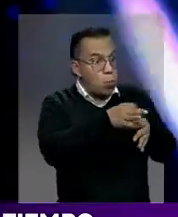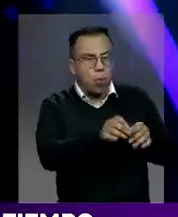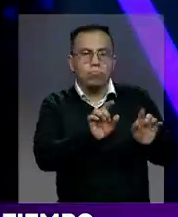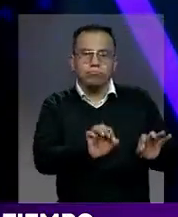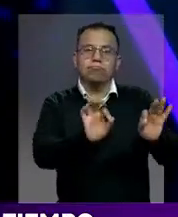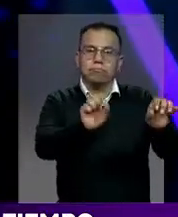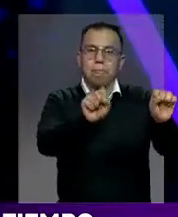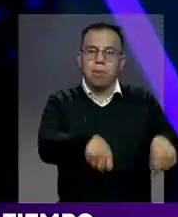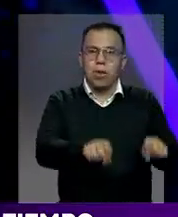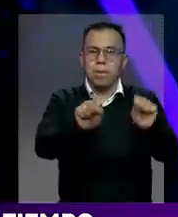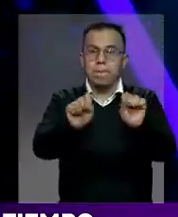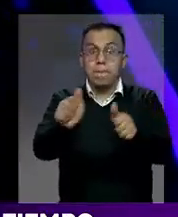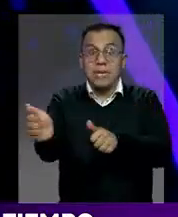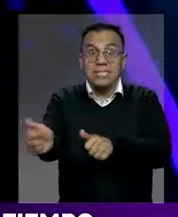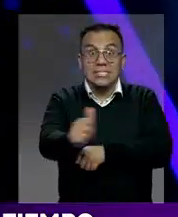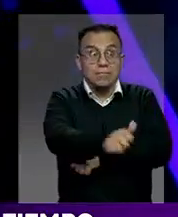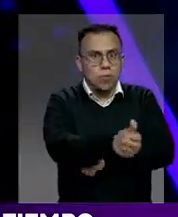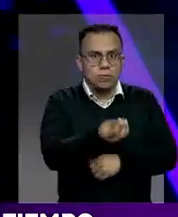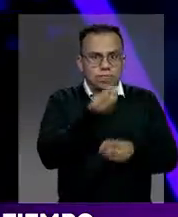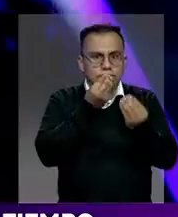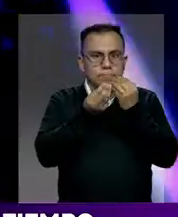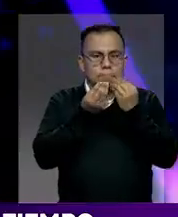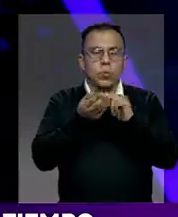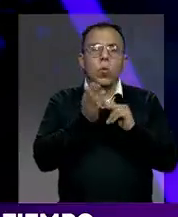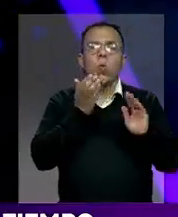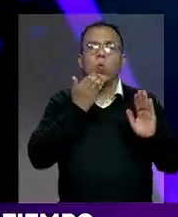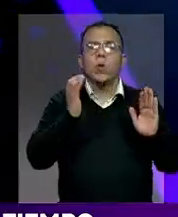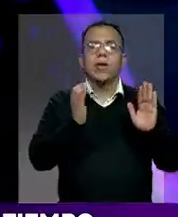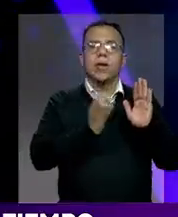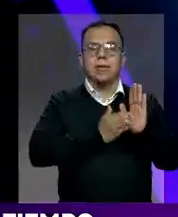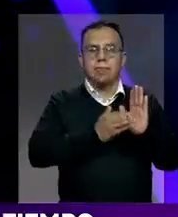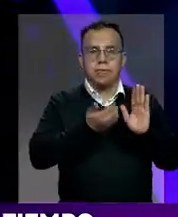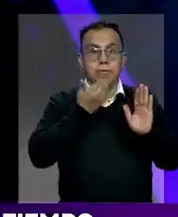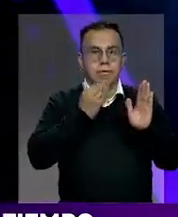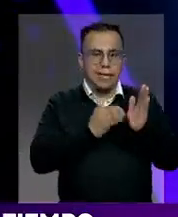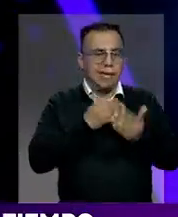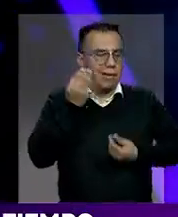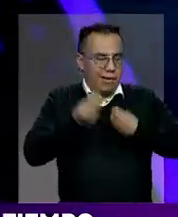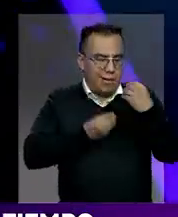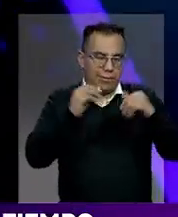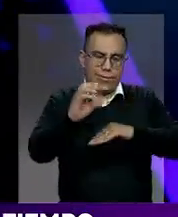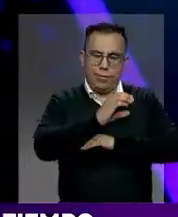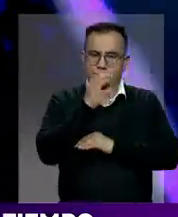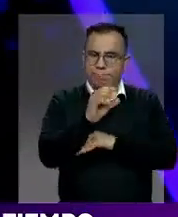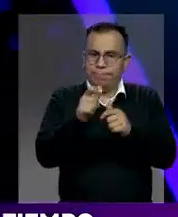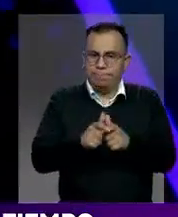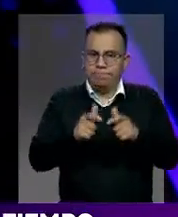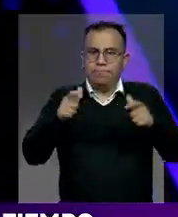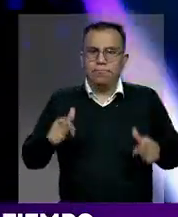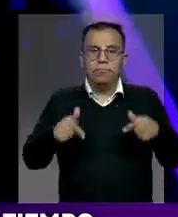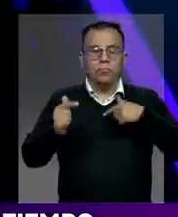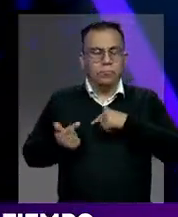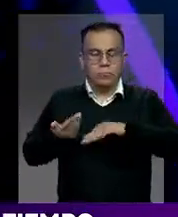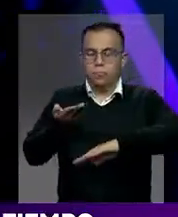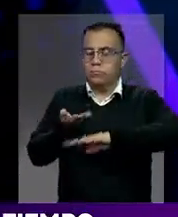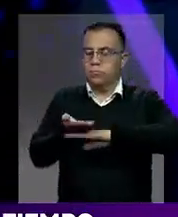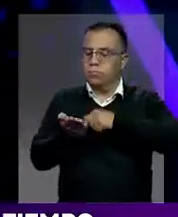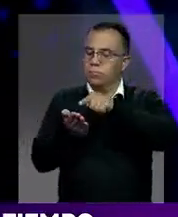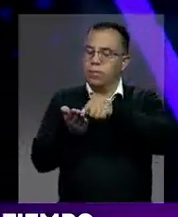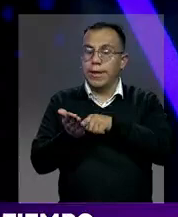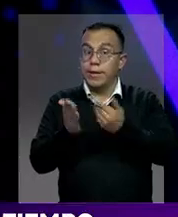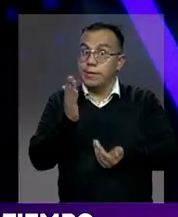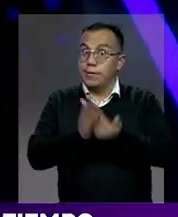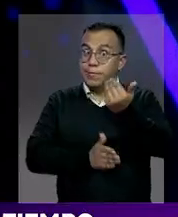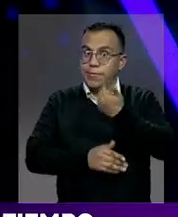podían alimentar a sí mismos cuando digo esto es un ejemplo para entender lo que hay que hacer en colombia nosotros tenemos una propuesta nueva